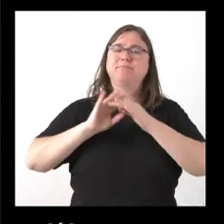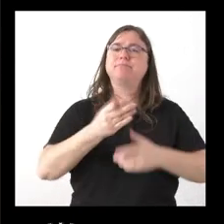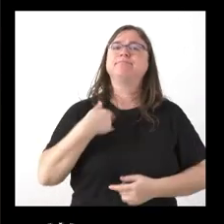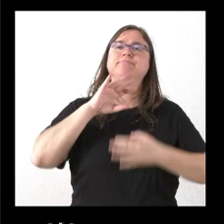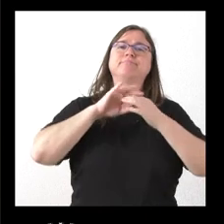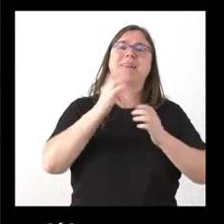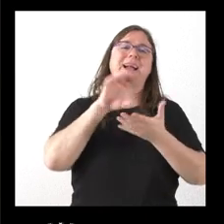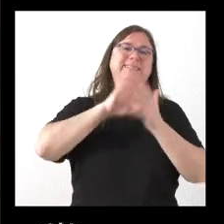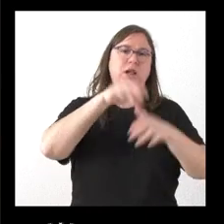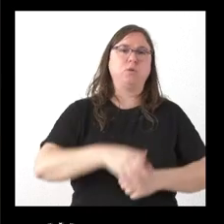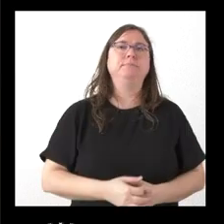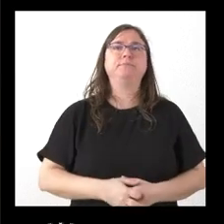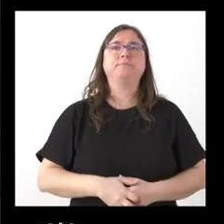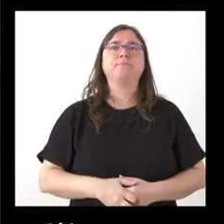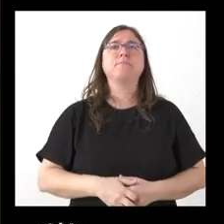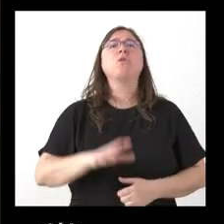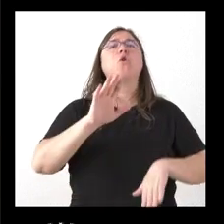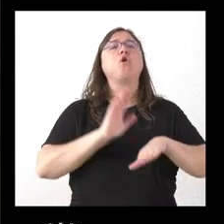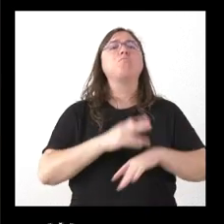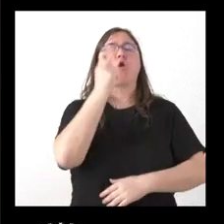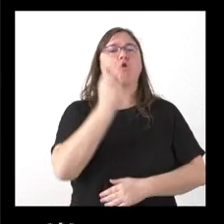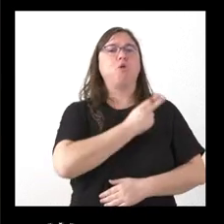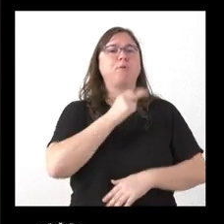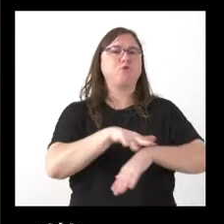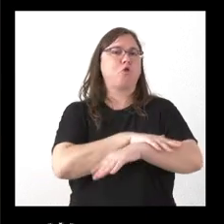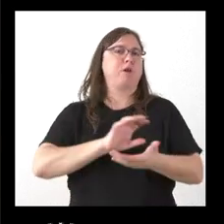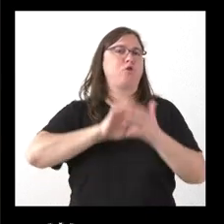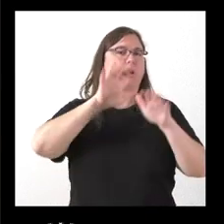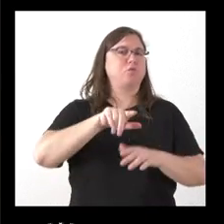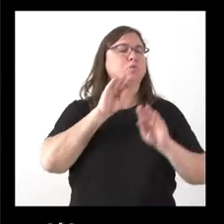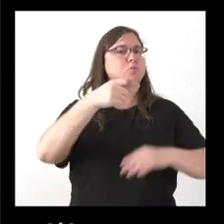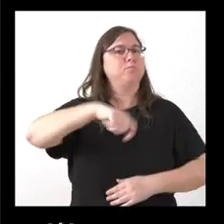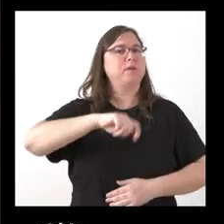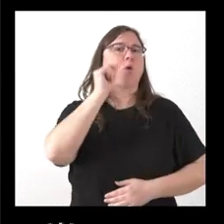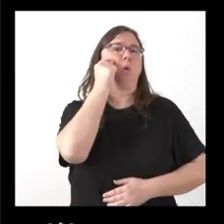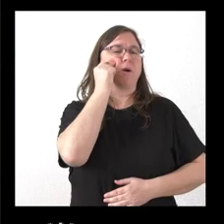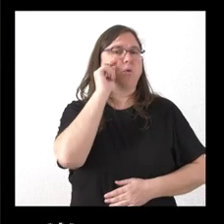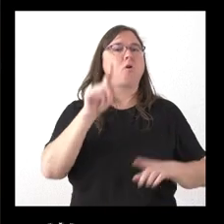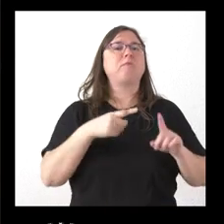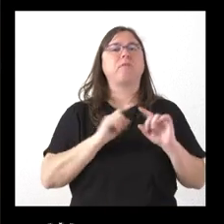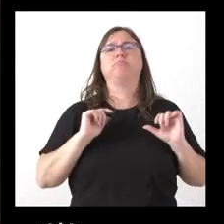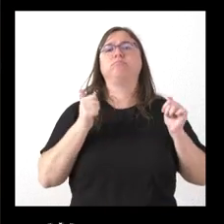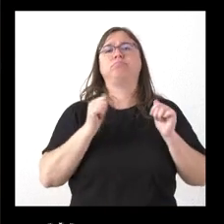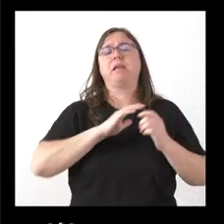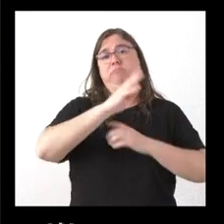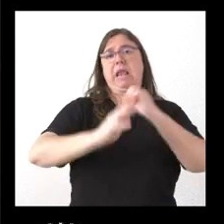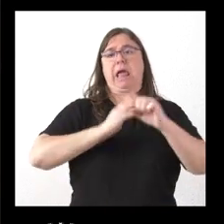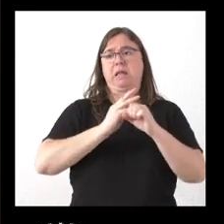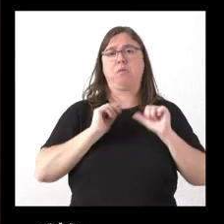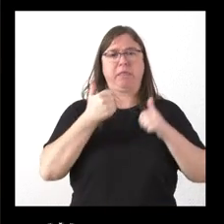al operativo de Castilla y león fruto de un compromiso de los castelerón de su presidente Alfonso ferrade mañueco desde el inicio de legislatura